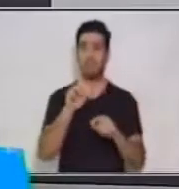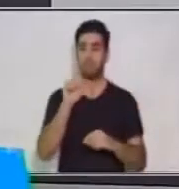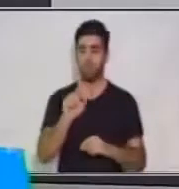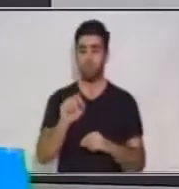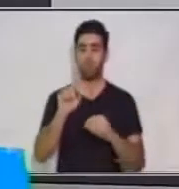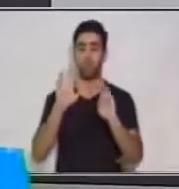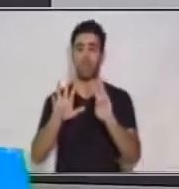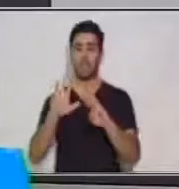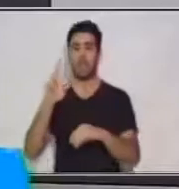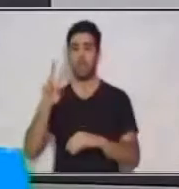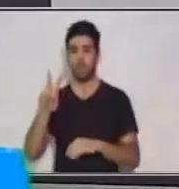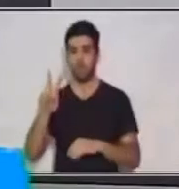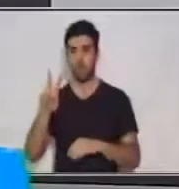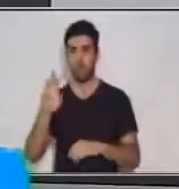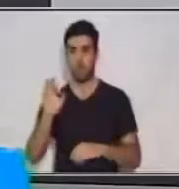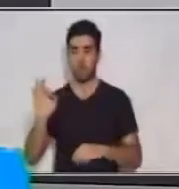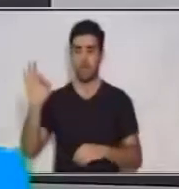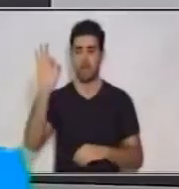66.82 grados.